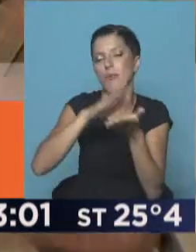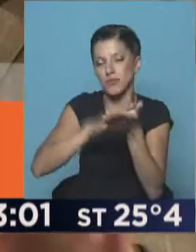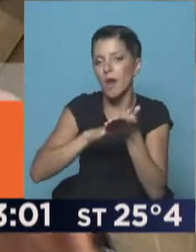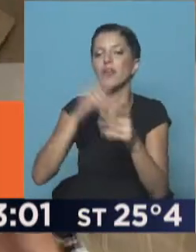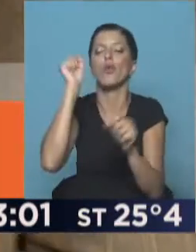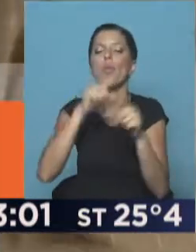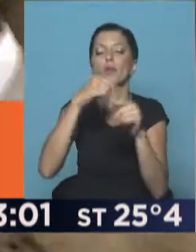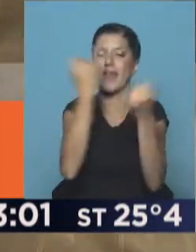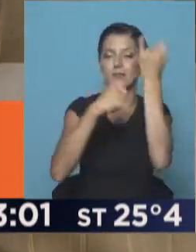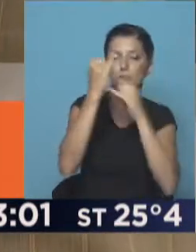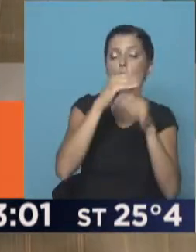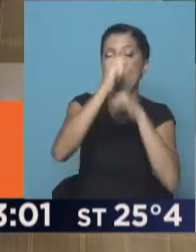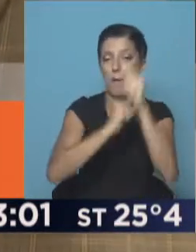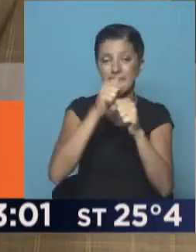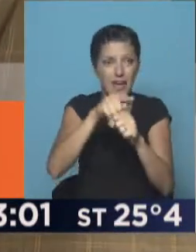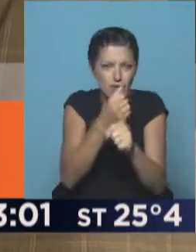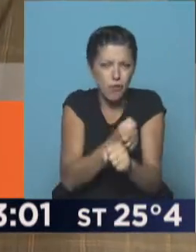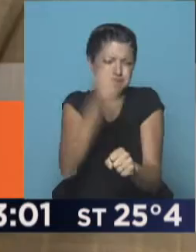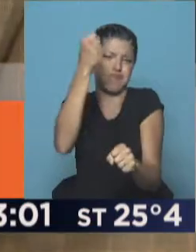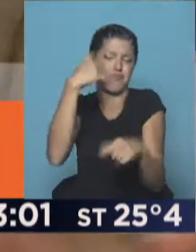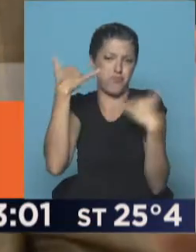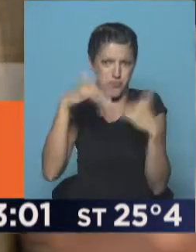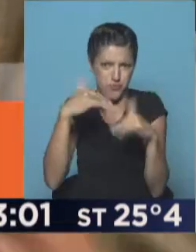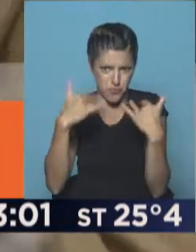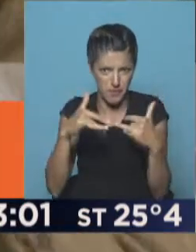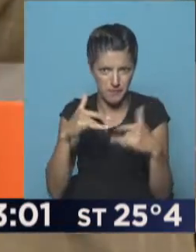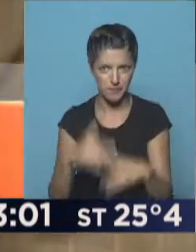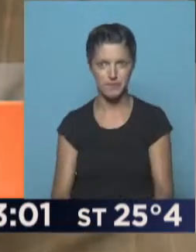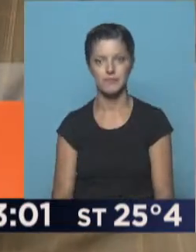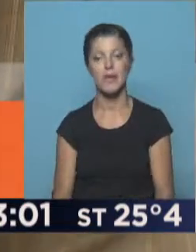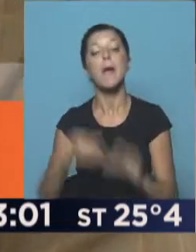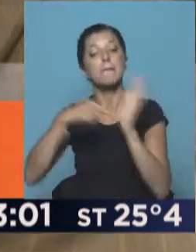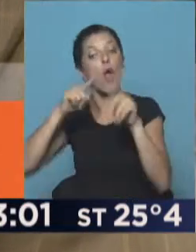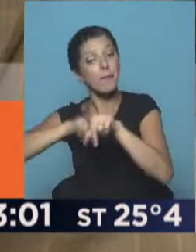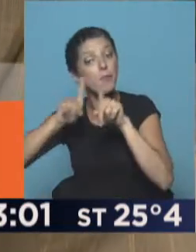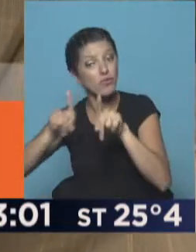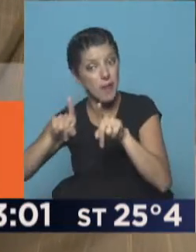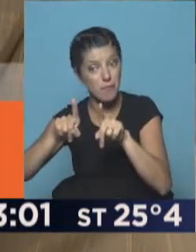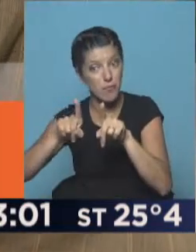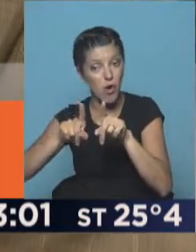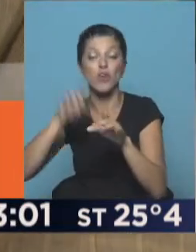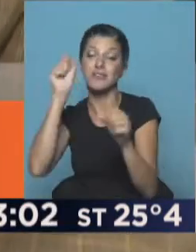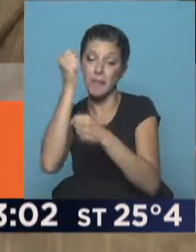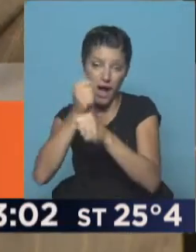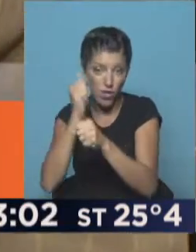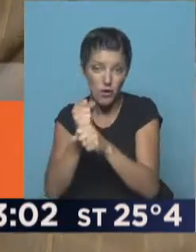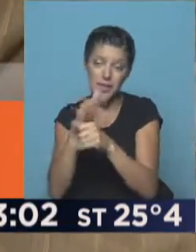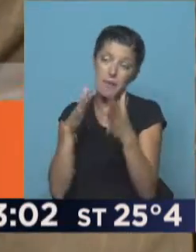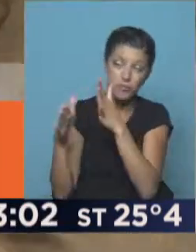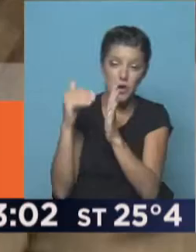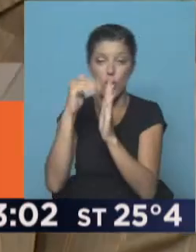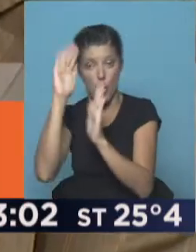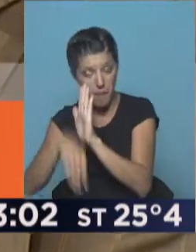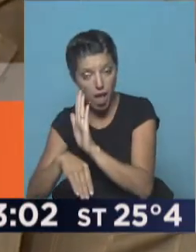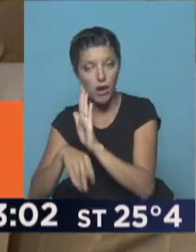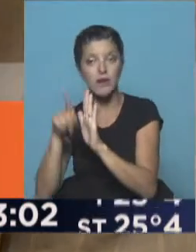que se relocalizaron en China ganaron mucha plata con la relocalización. Pero los trabajadores de baja o mediana calificación fueron sustituidos en